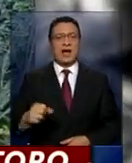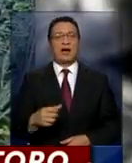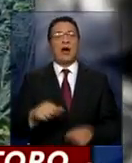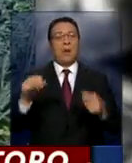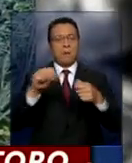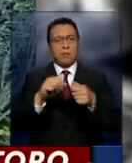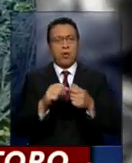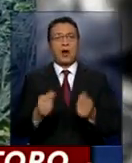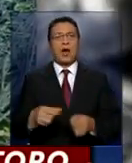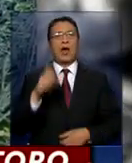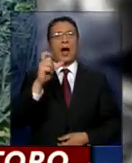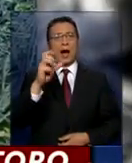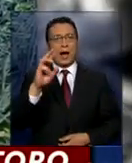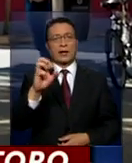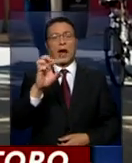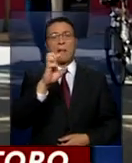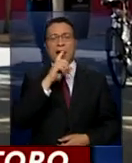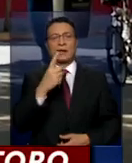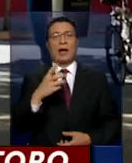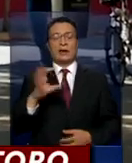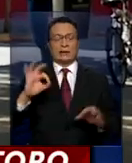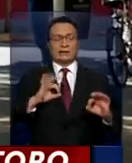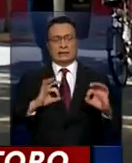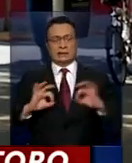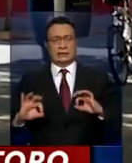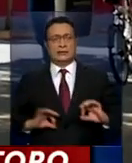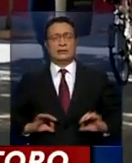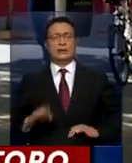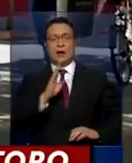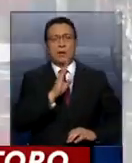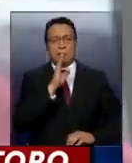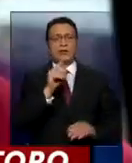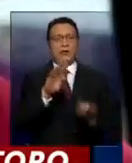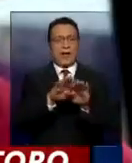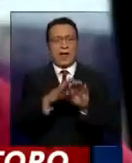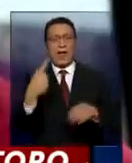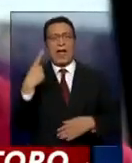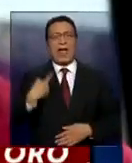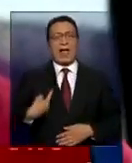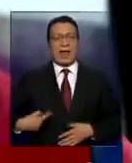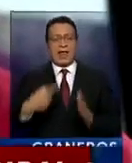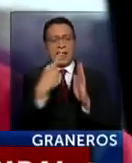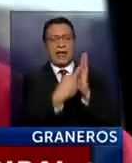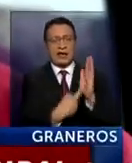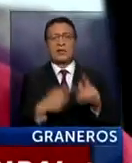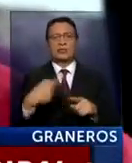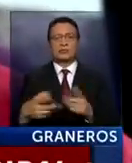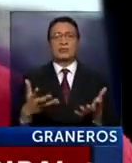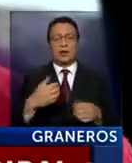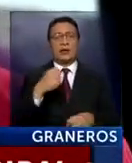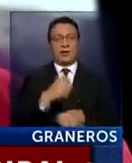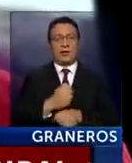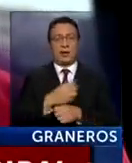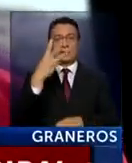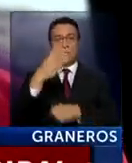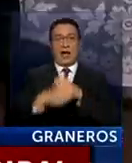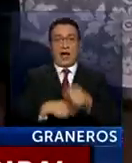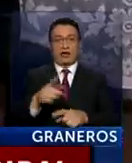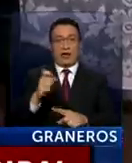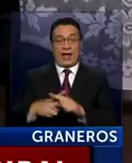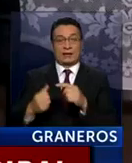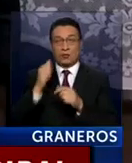y muchas lesiones de piel, eritemas, lesiones abiertas. Rosa trabajó más de 3 años cuidando el canil.